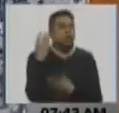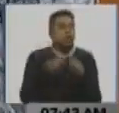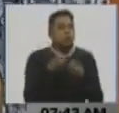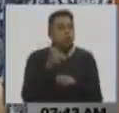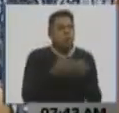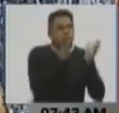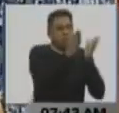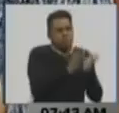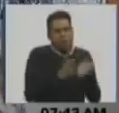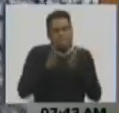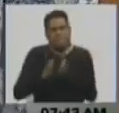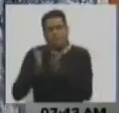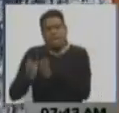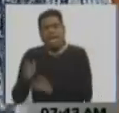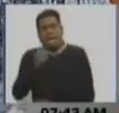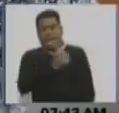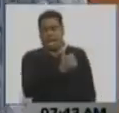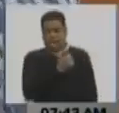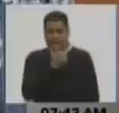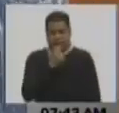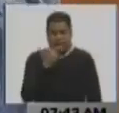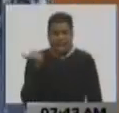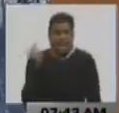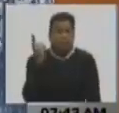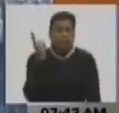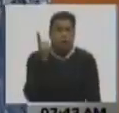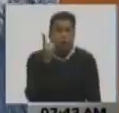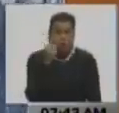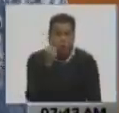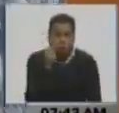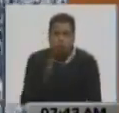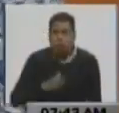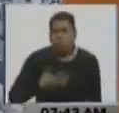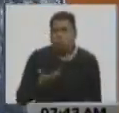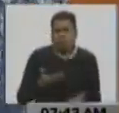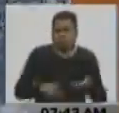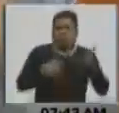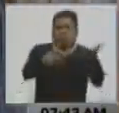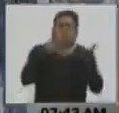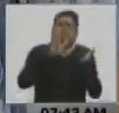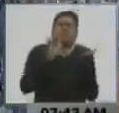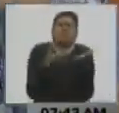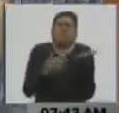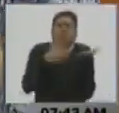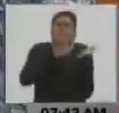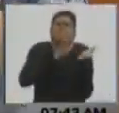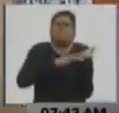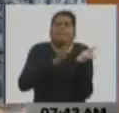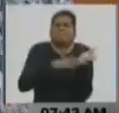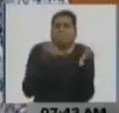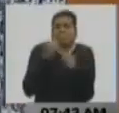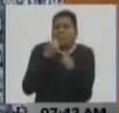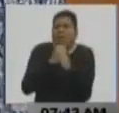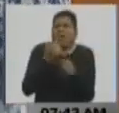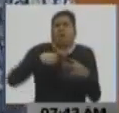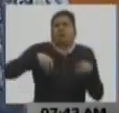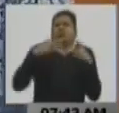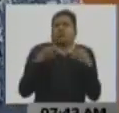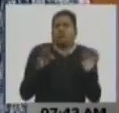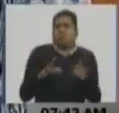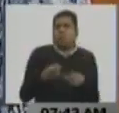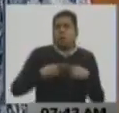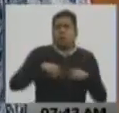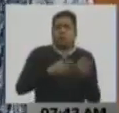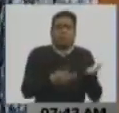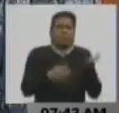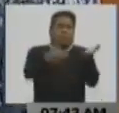etapas. Él, por supuesto, como persona, él puede entregar un papel de trabajo que, ojo, como rector, a nosotros nos